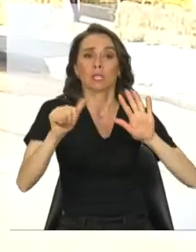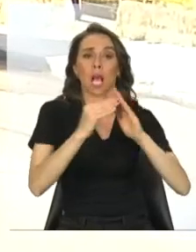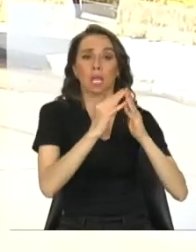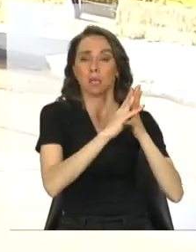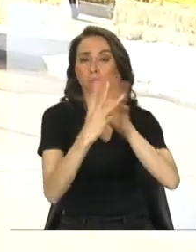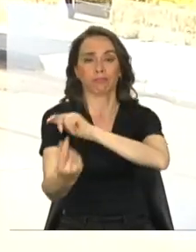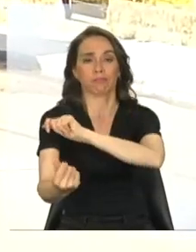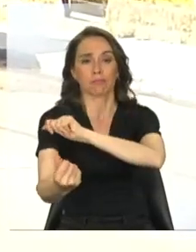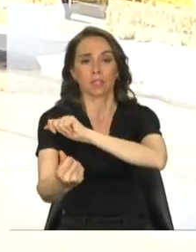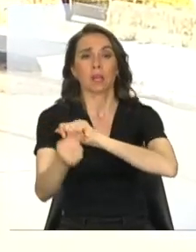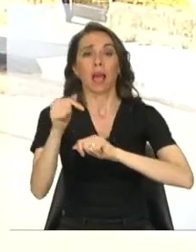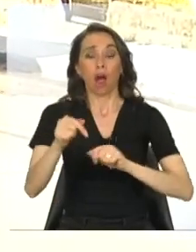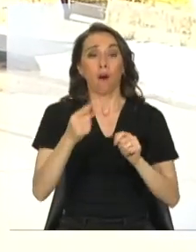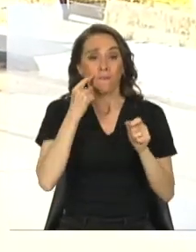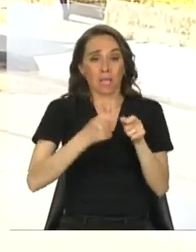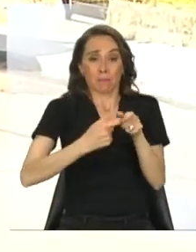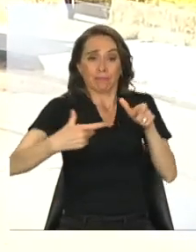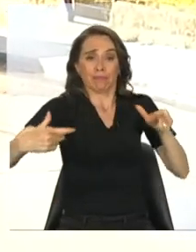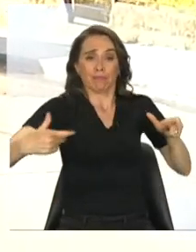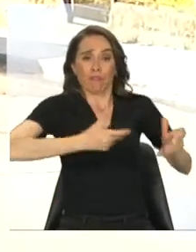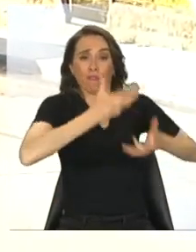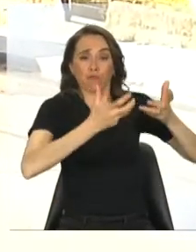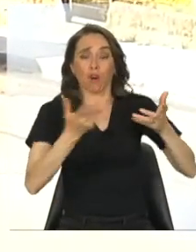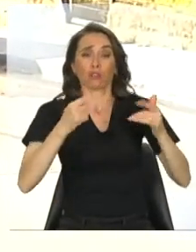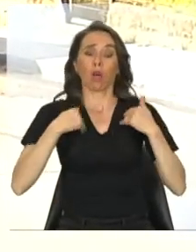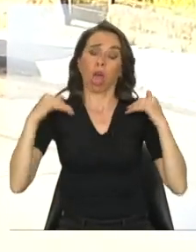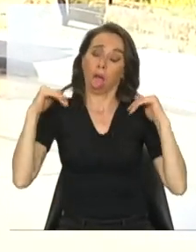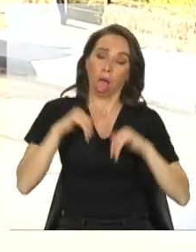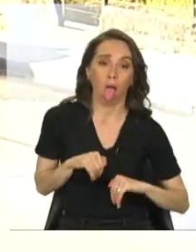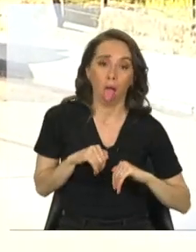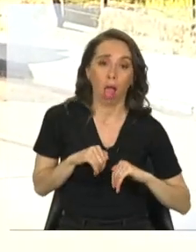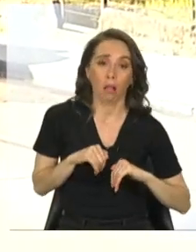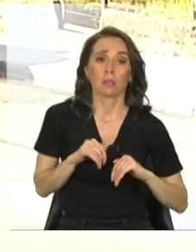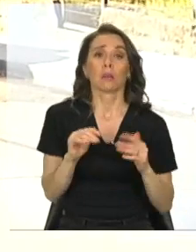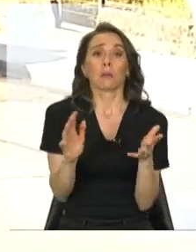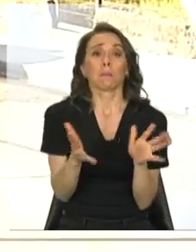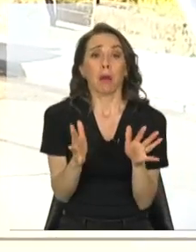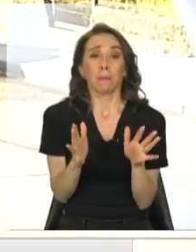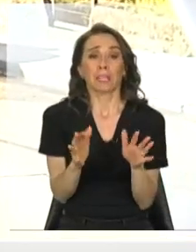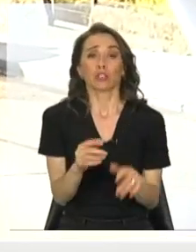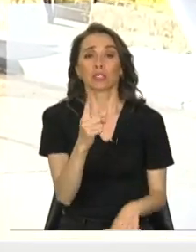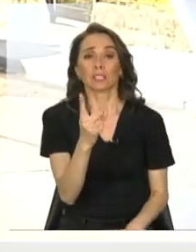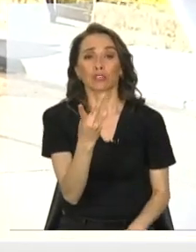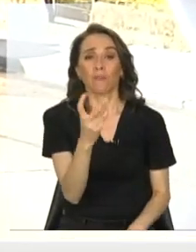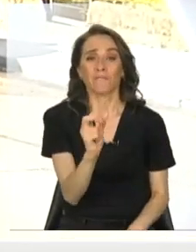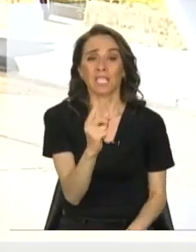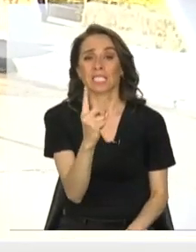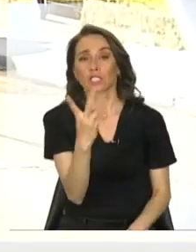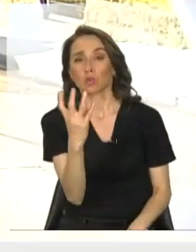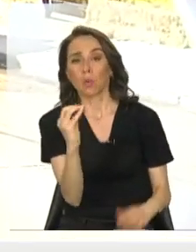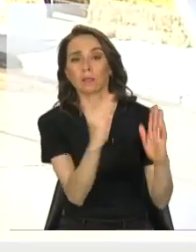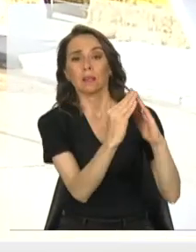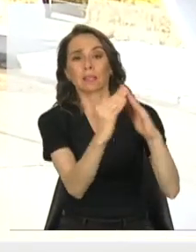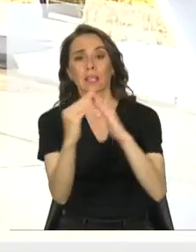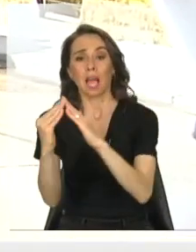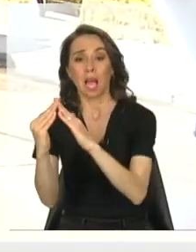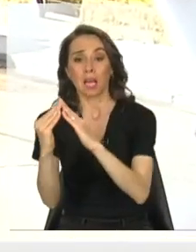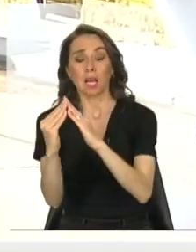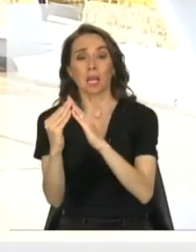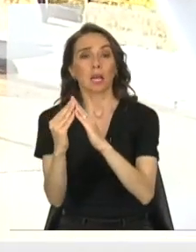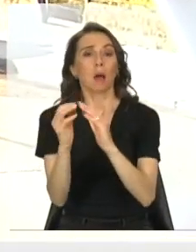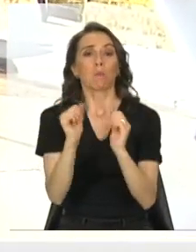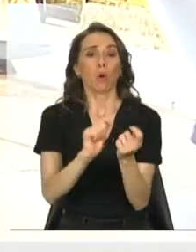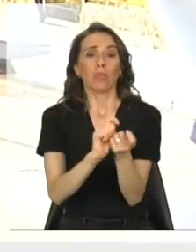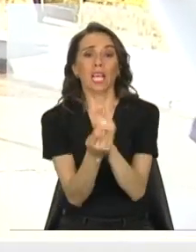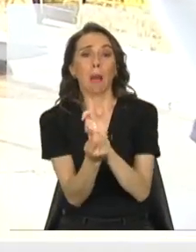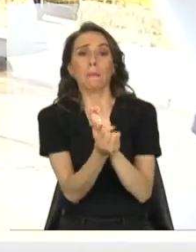día, este mega incendio que nos tiene en el suelo, se tienen cifras de aproximadamente 120 a 140. Esos números son